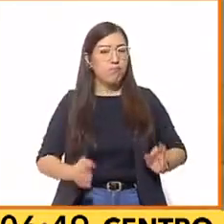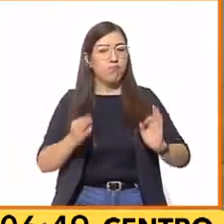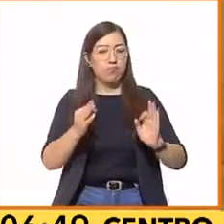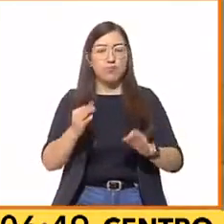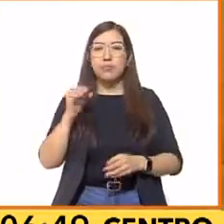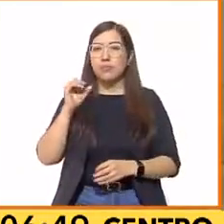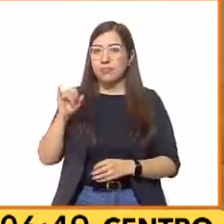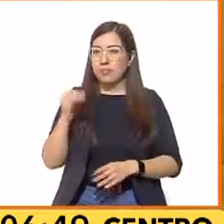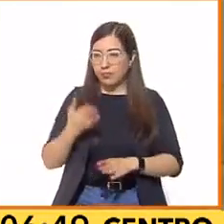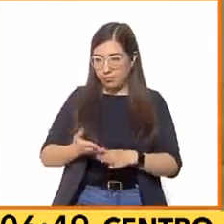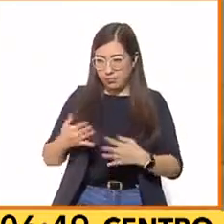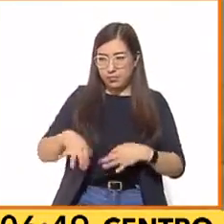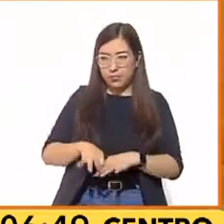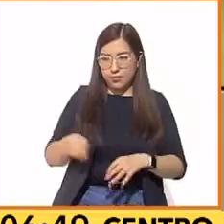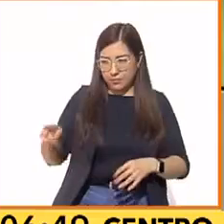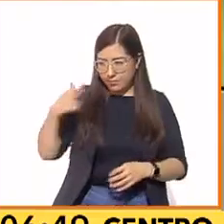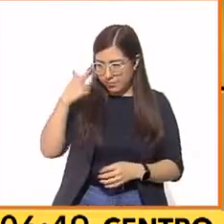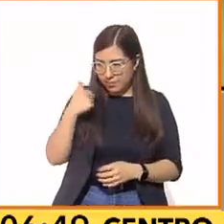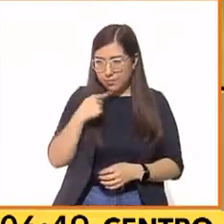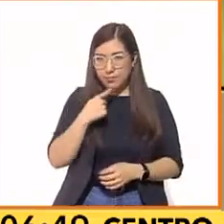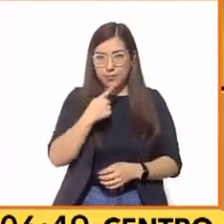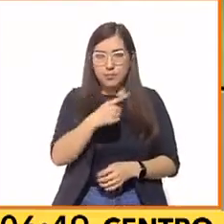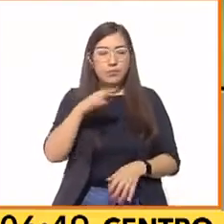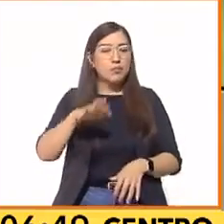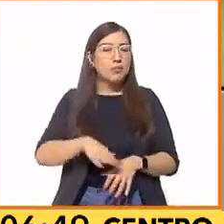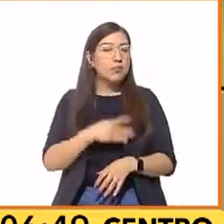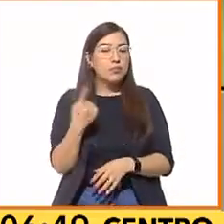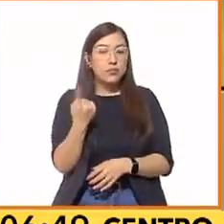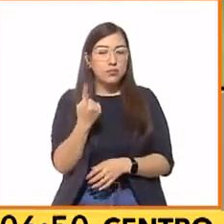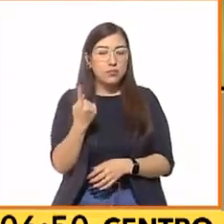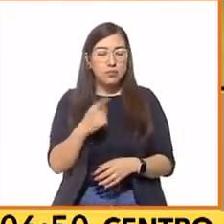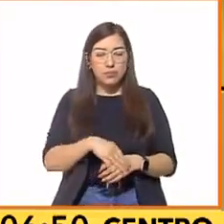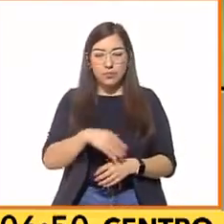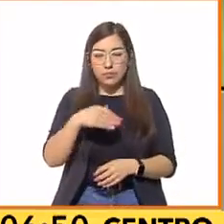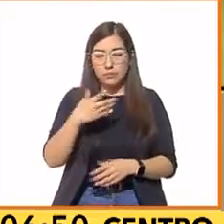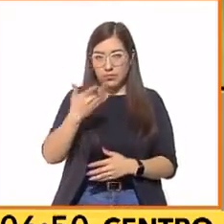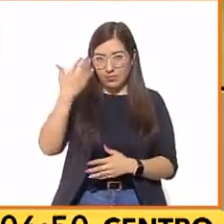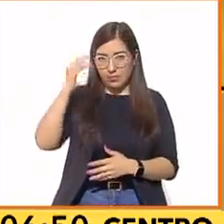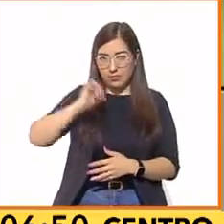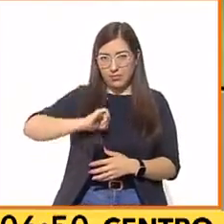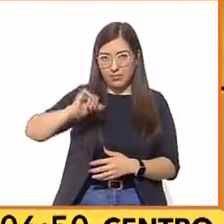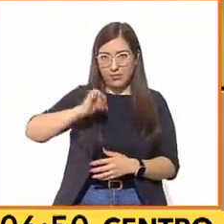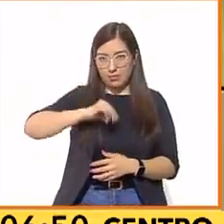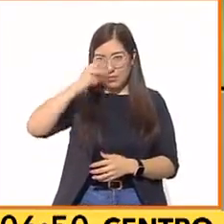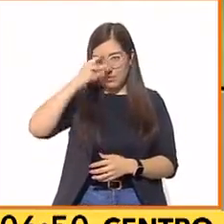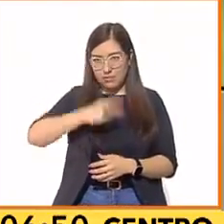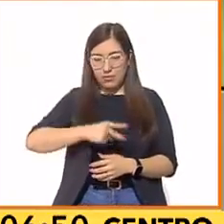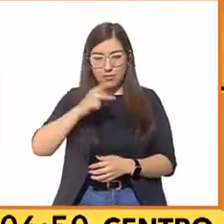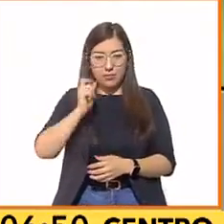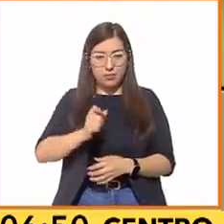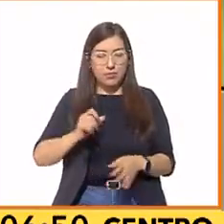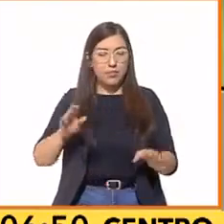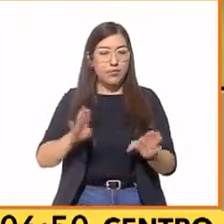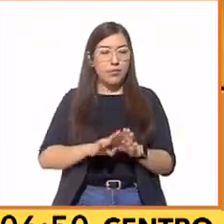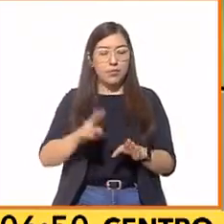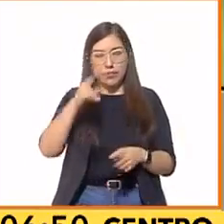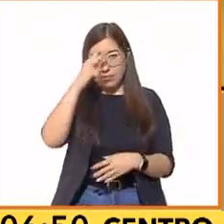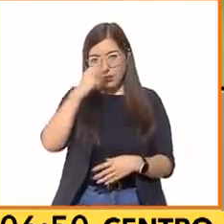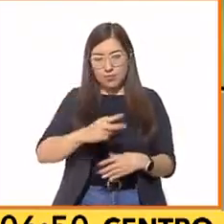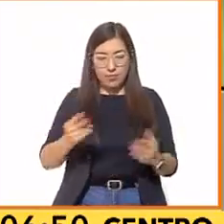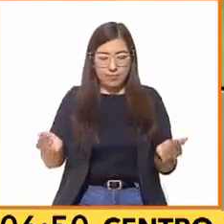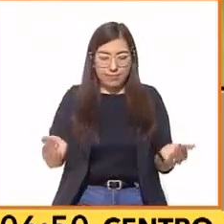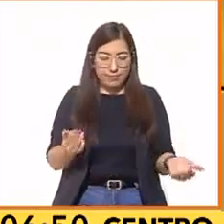también esto que comentas, porque en el México de la época, este México tan polarizado,